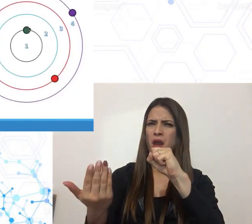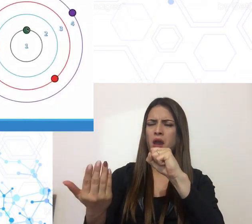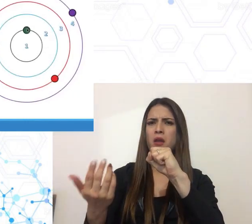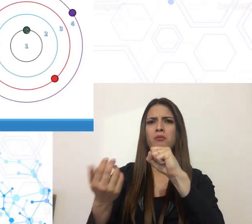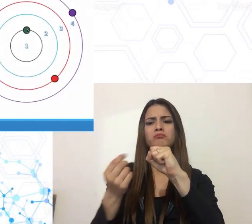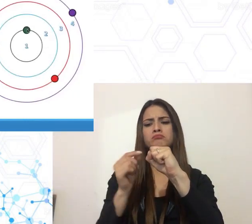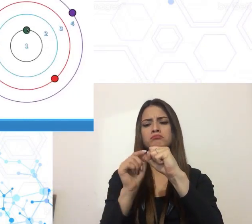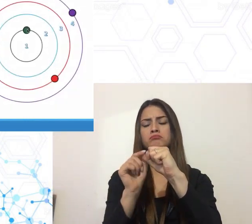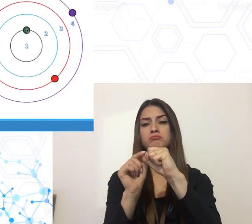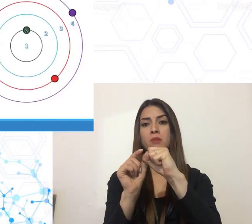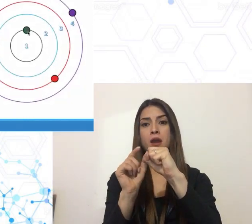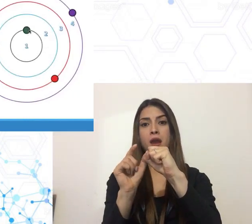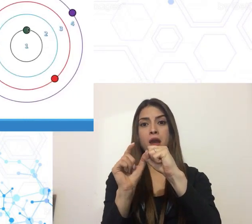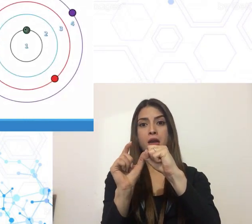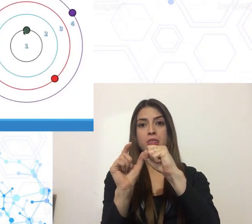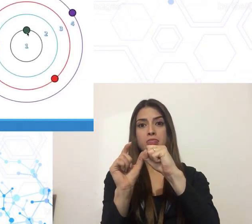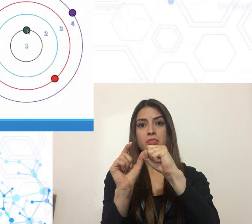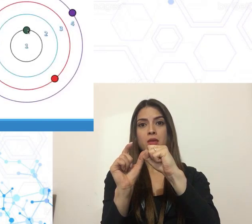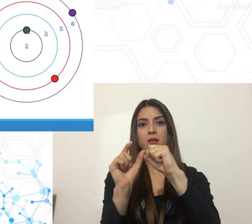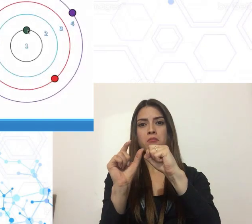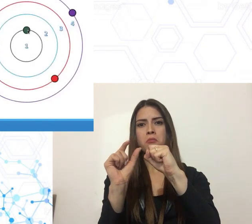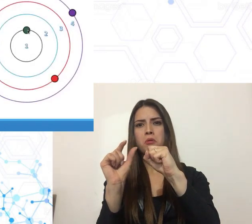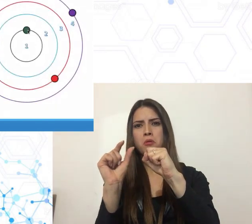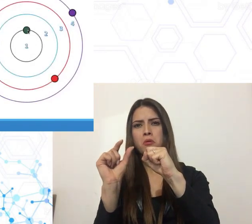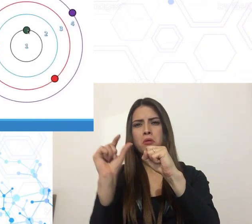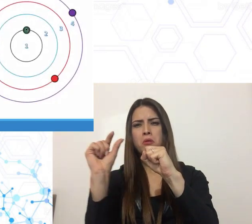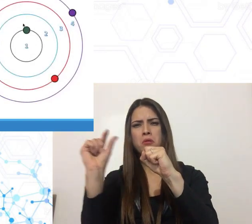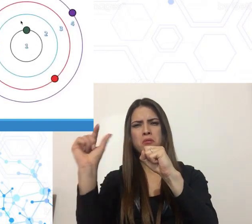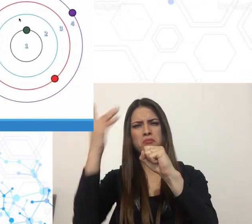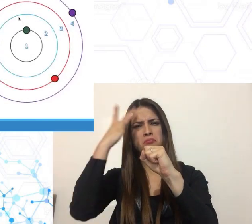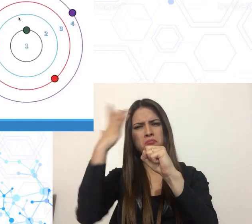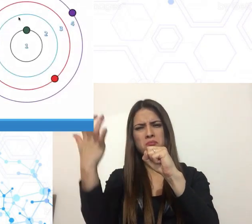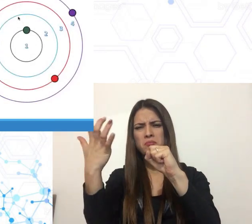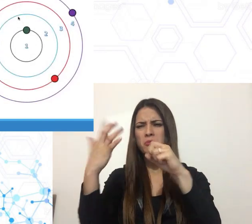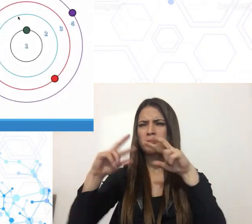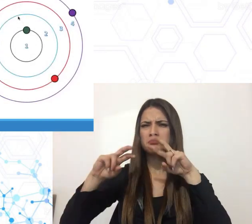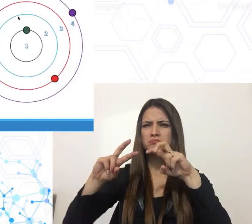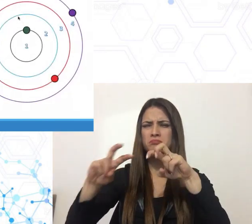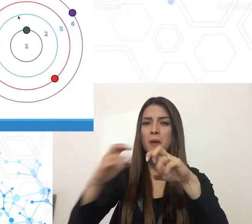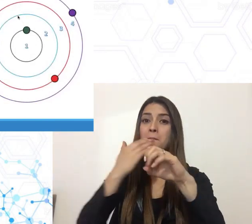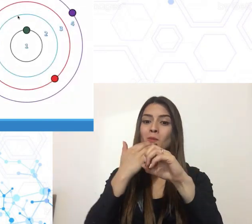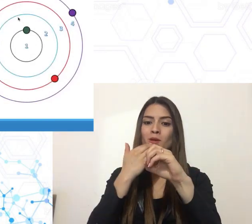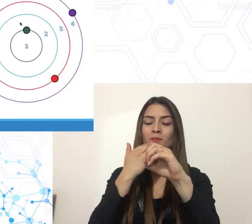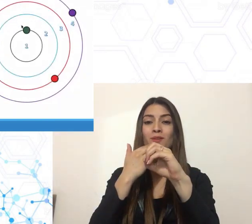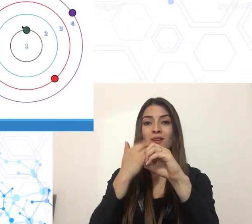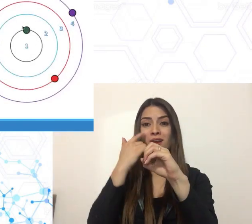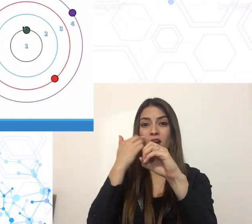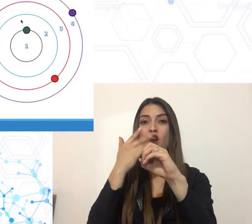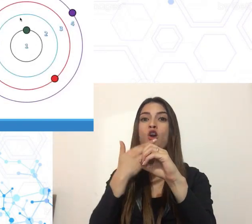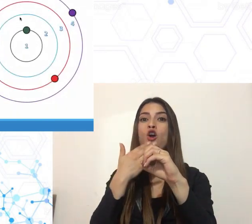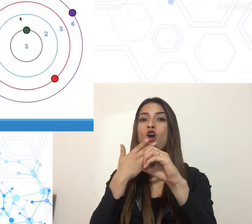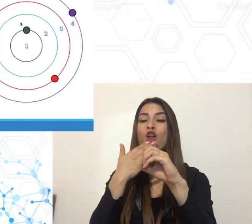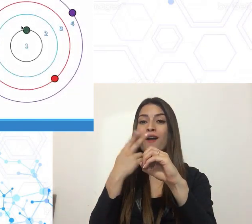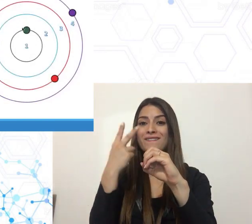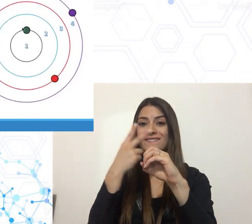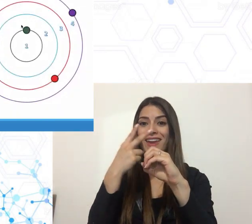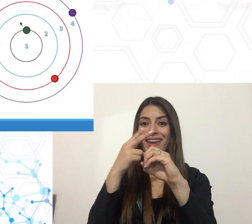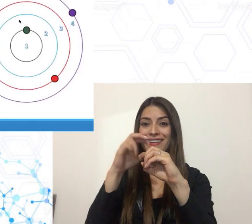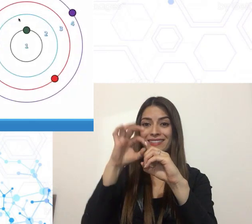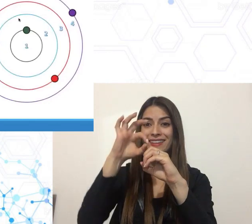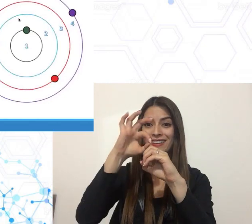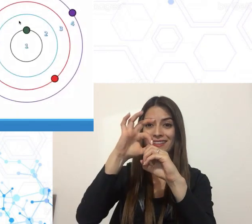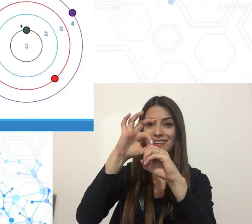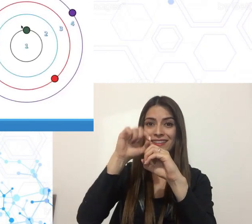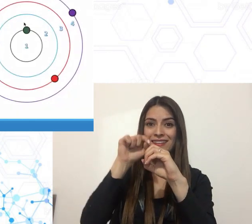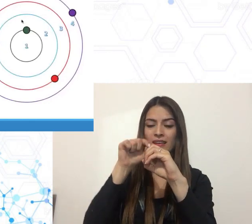tenía de pronto una energía, como este que está aquí de color verde, donde vemos que el segundo nivel de energía es mucho más